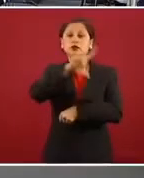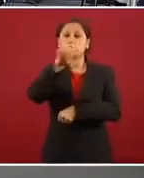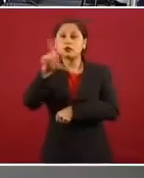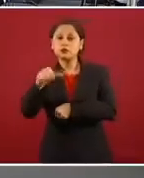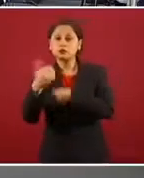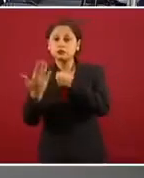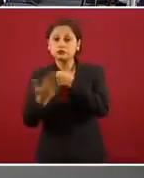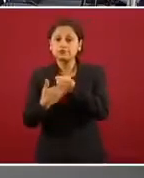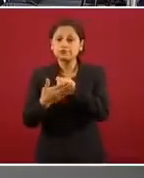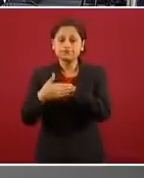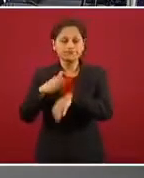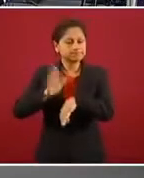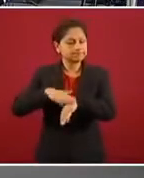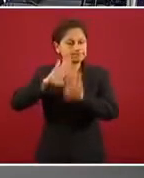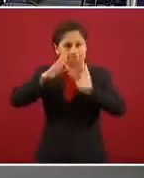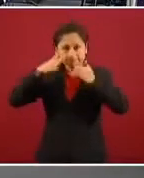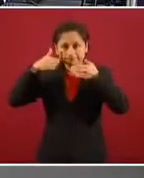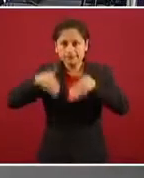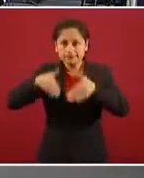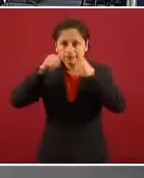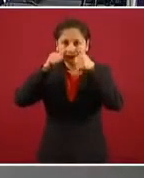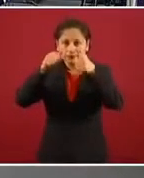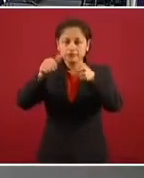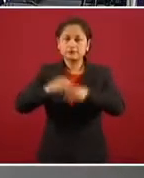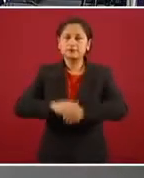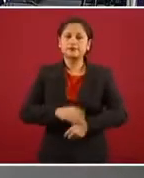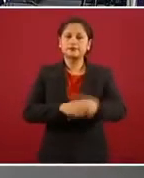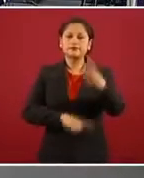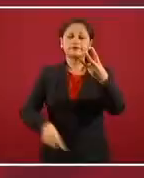Lo tercero, sobre cómo